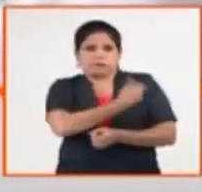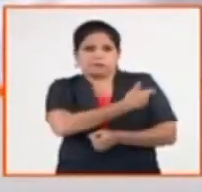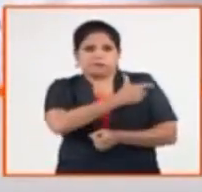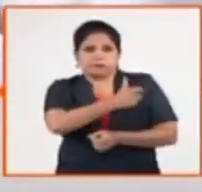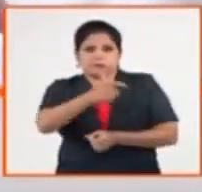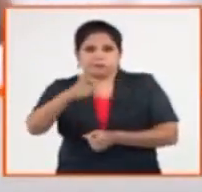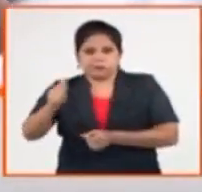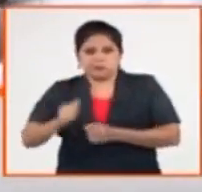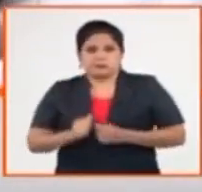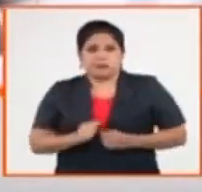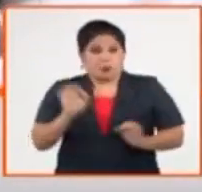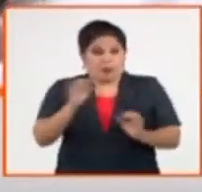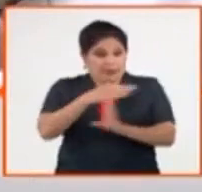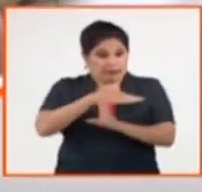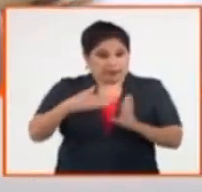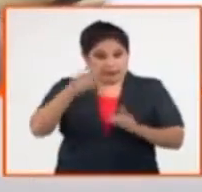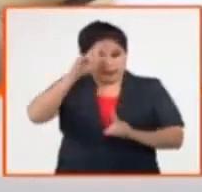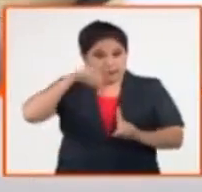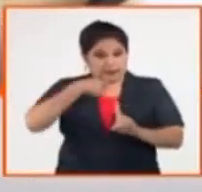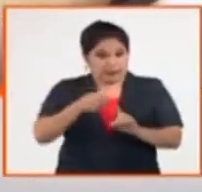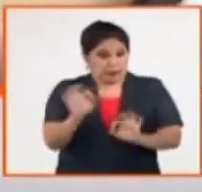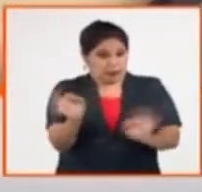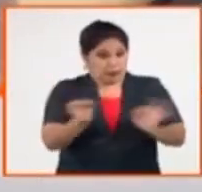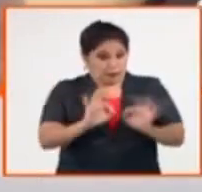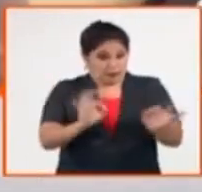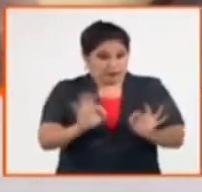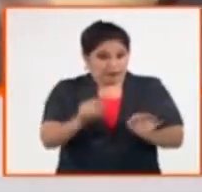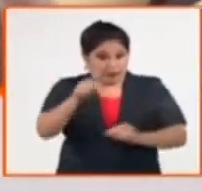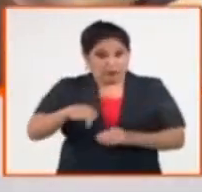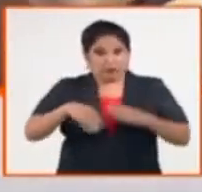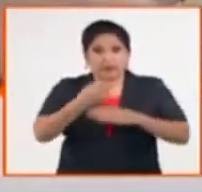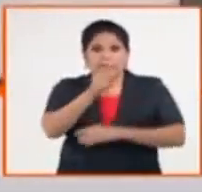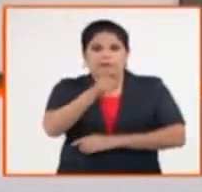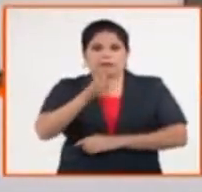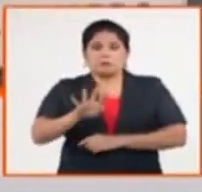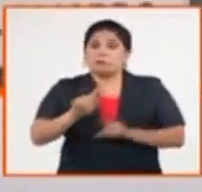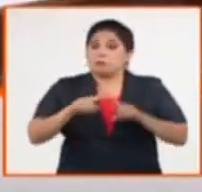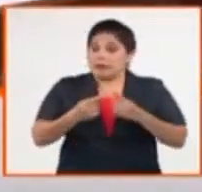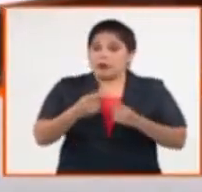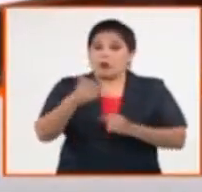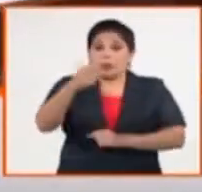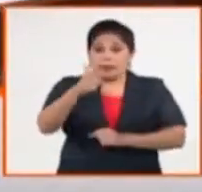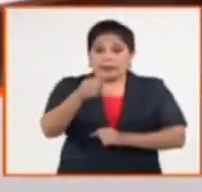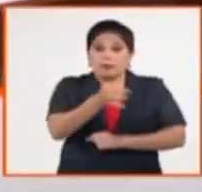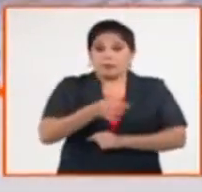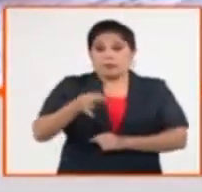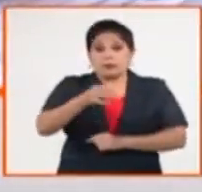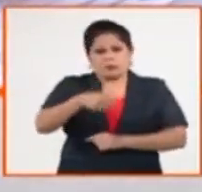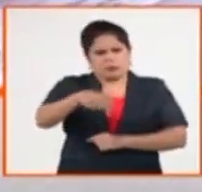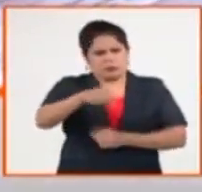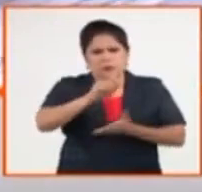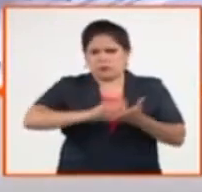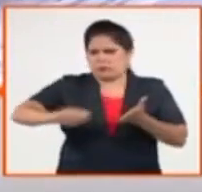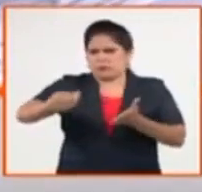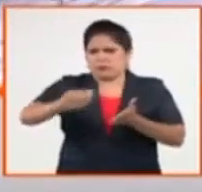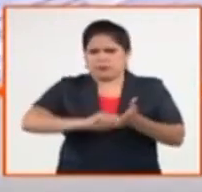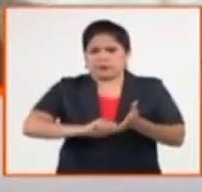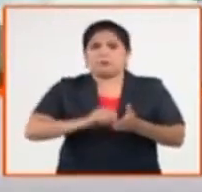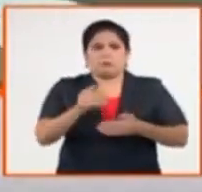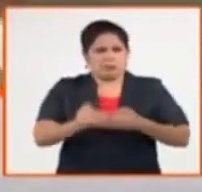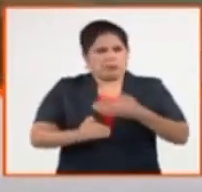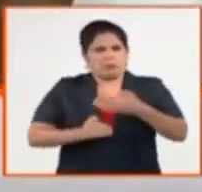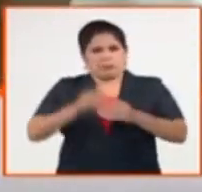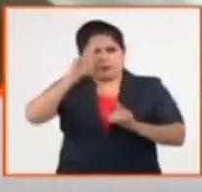mitad de mes. Exactamente. Y 10 son los que, bueno, nos quedan por iniciar en los próximos días. Va a ser en el transcurso de